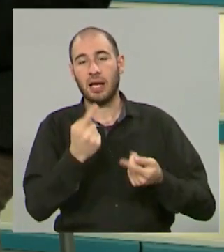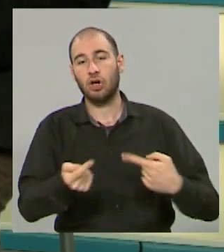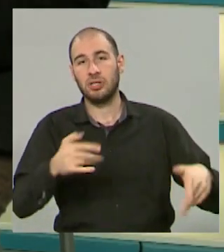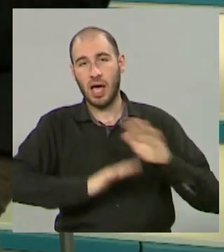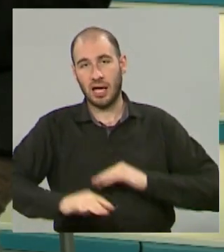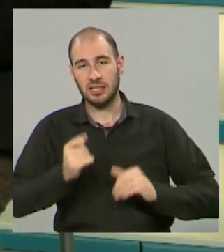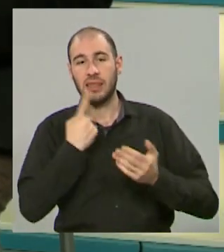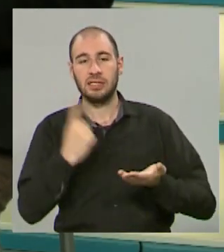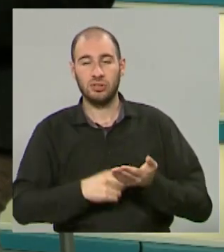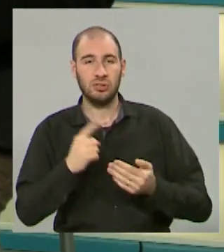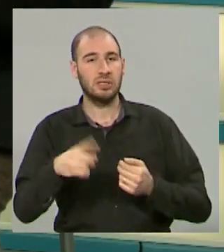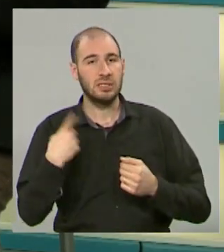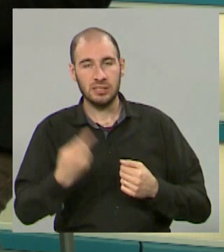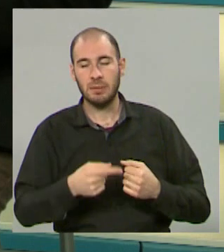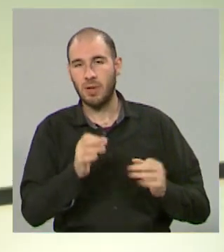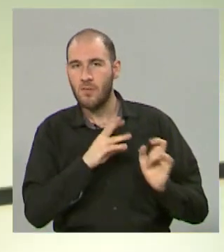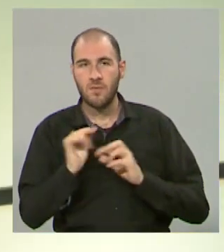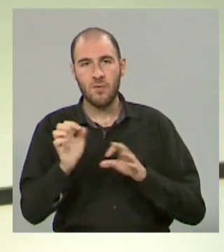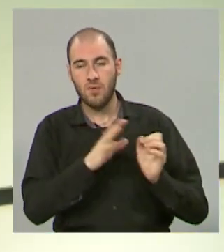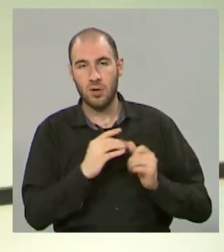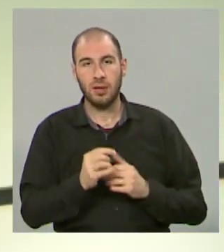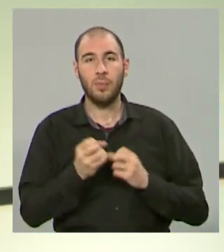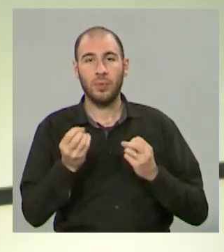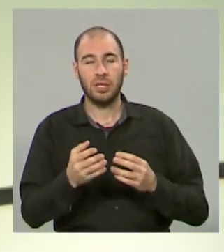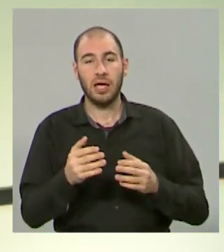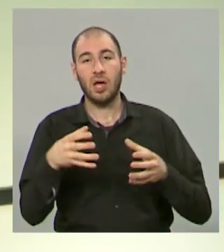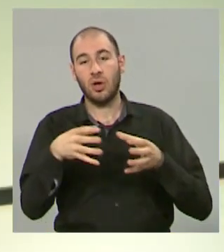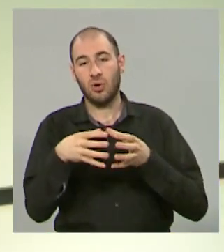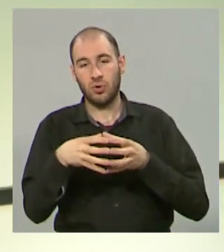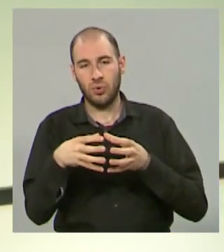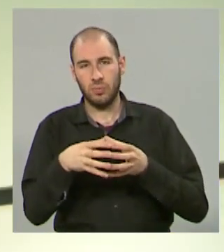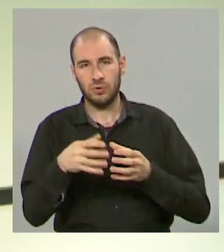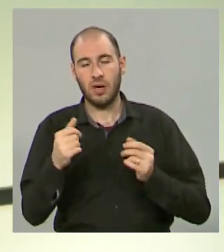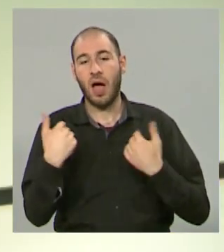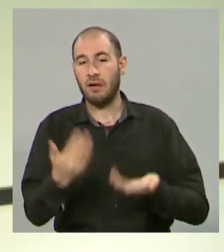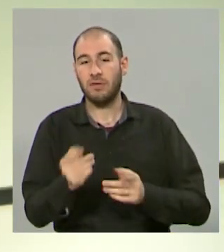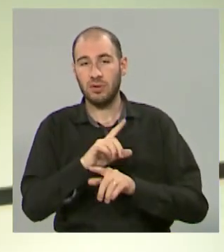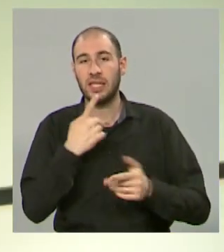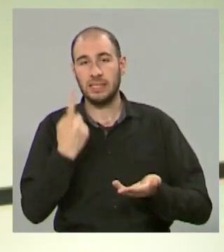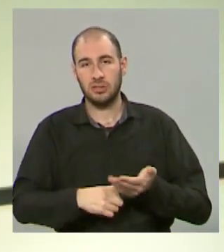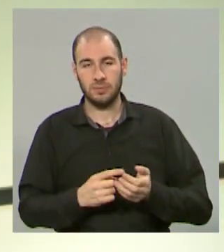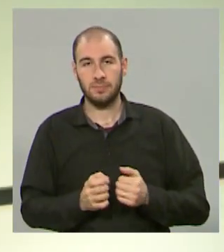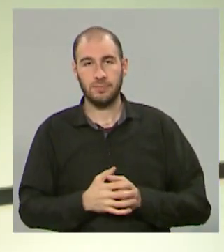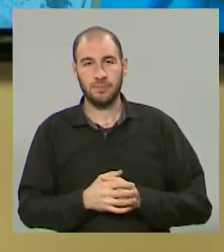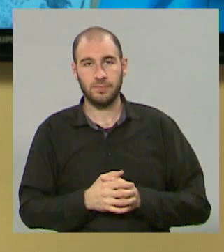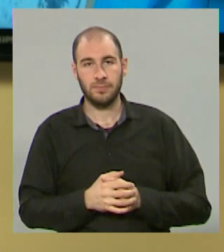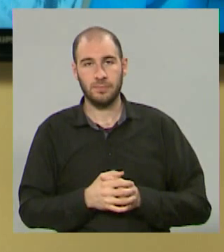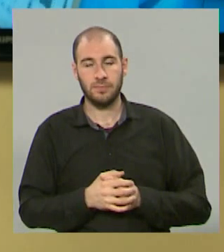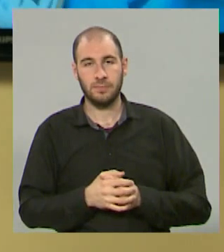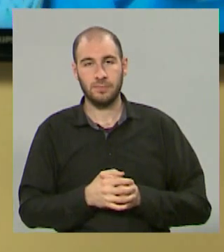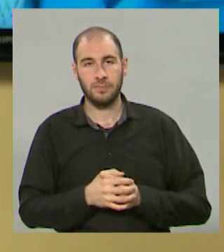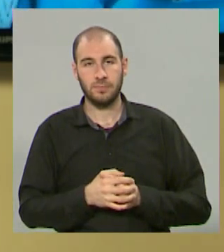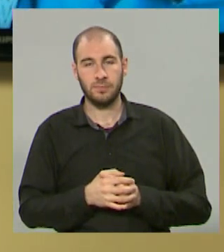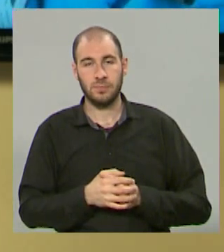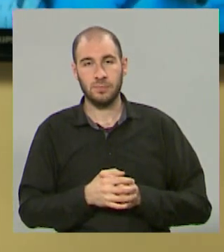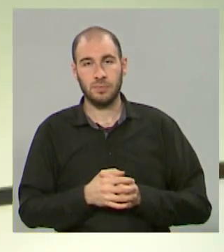accionar y sus decisiones. Siempre son controvertidos, principalmente por las partes que no se ven favorecidas por las decisiones. Seguro. Así que,